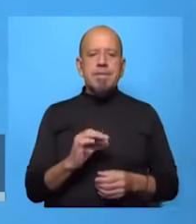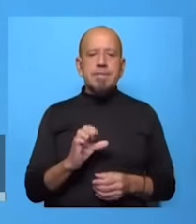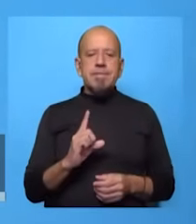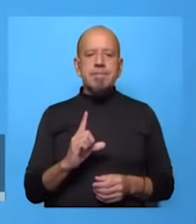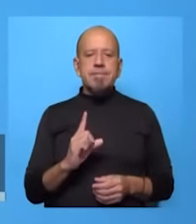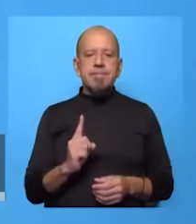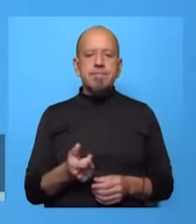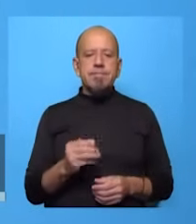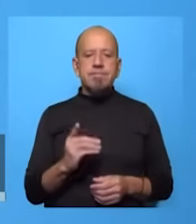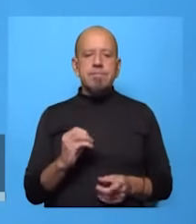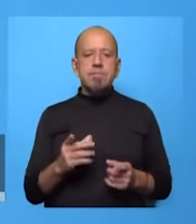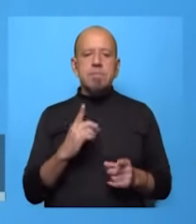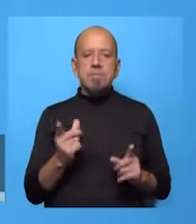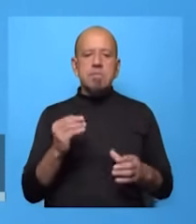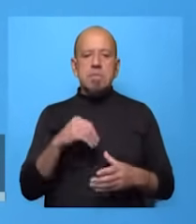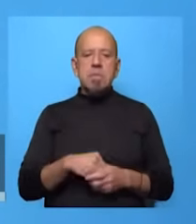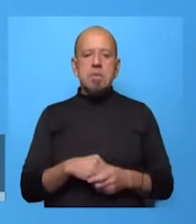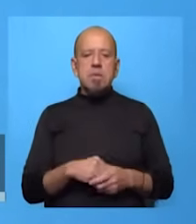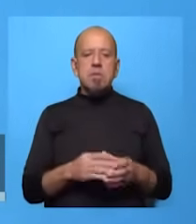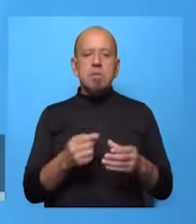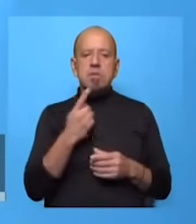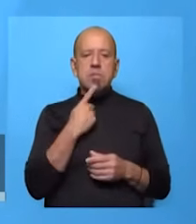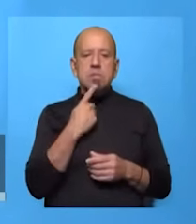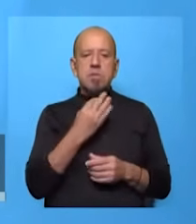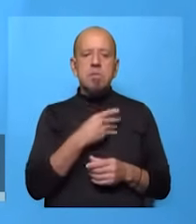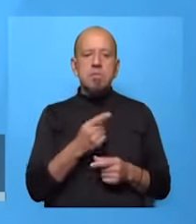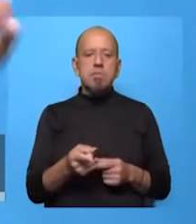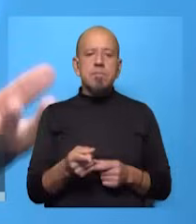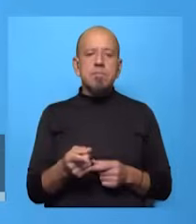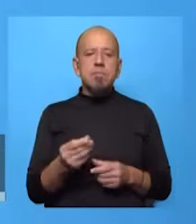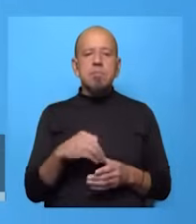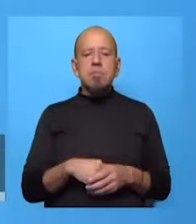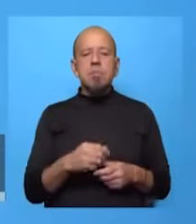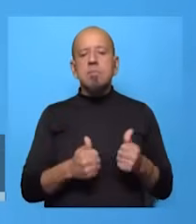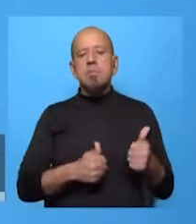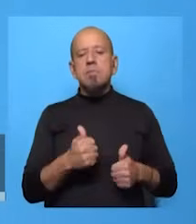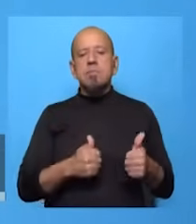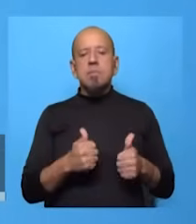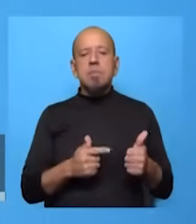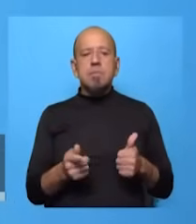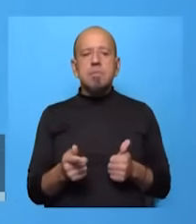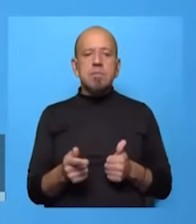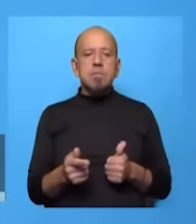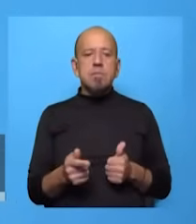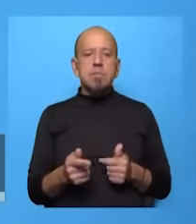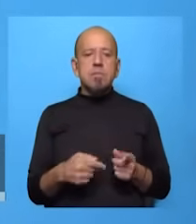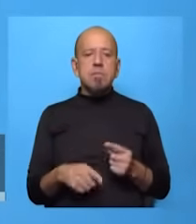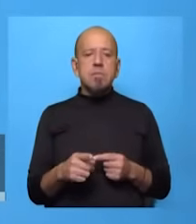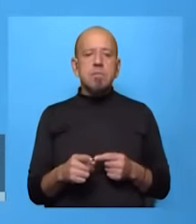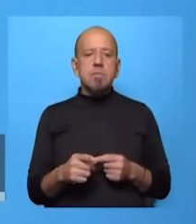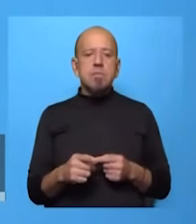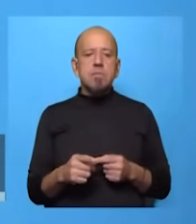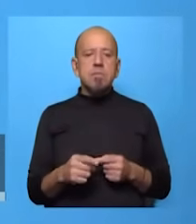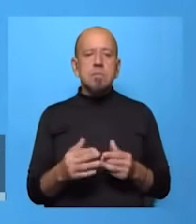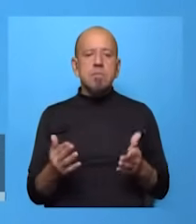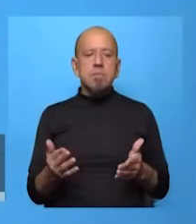ver yo no me voy a meter en la interna del partido Nacional Pero va a parecer acerca una interna que relativamente estaría volcada a el delfín